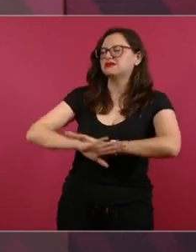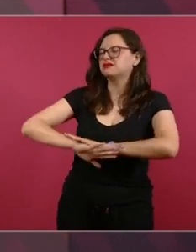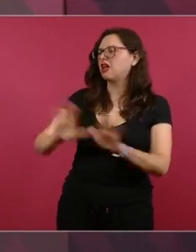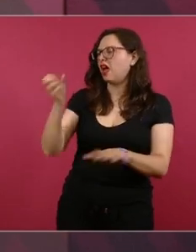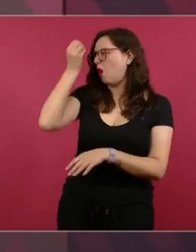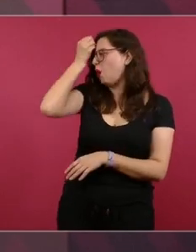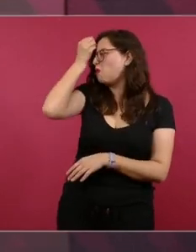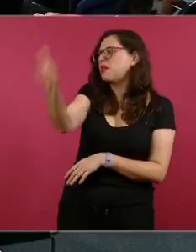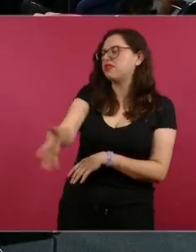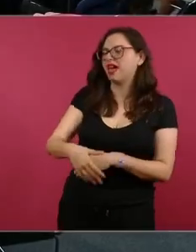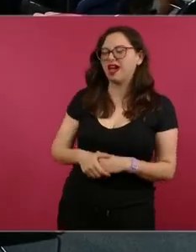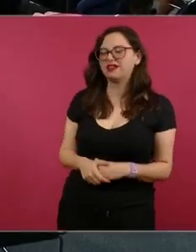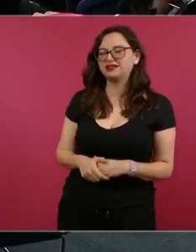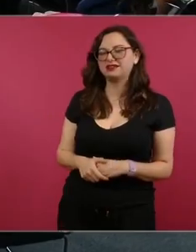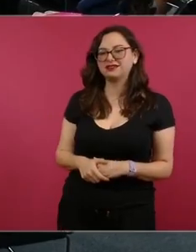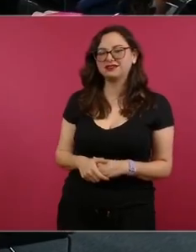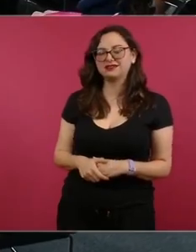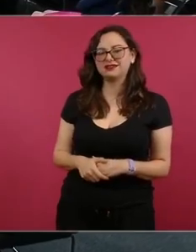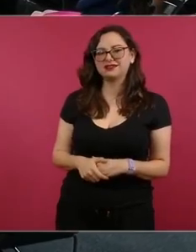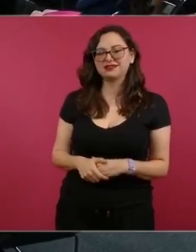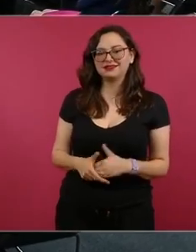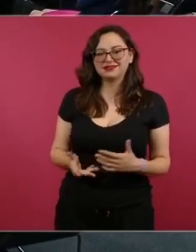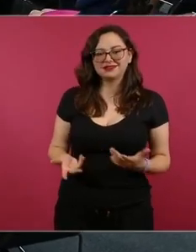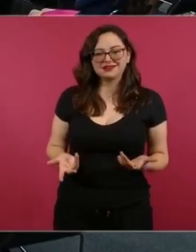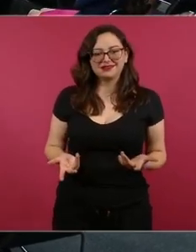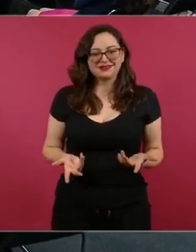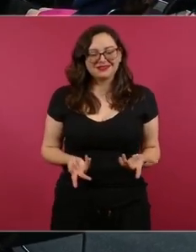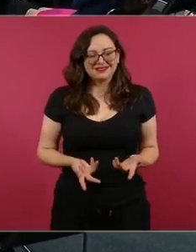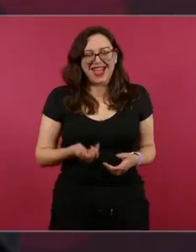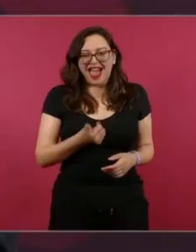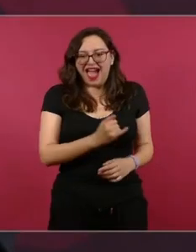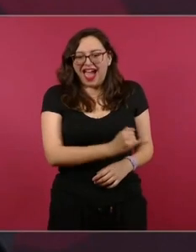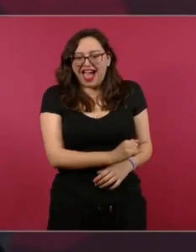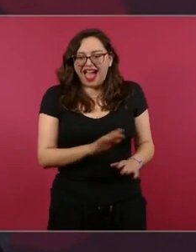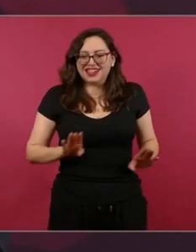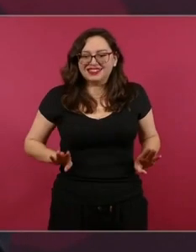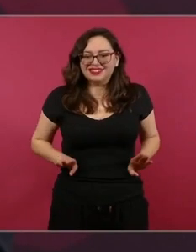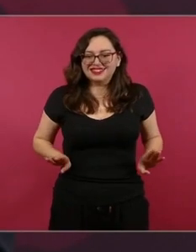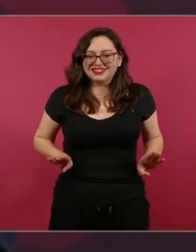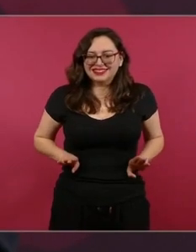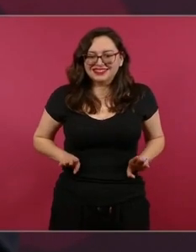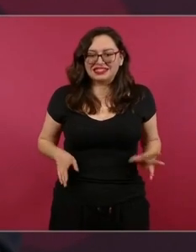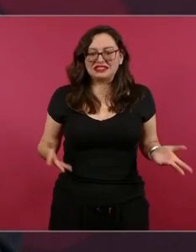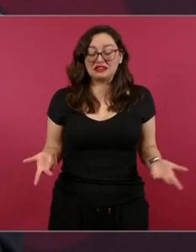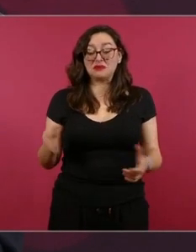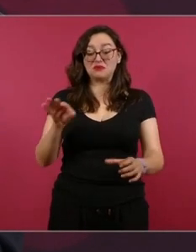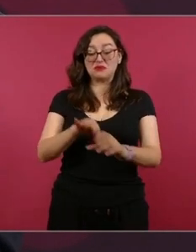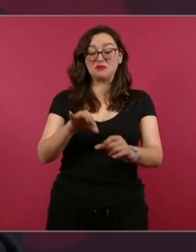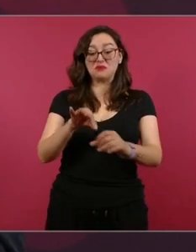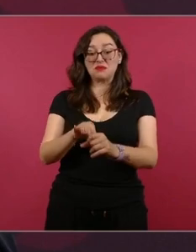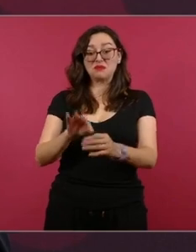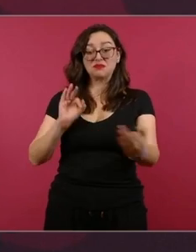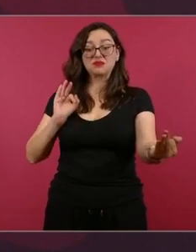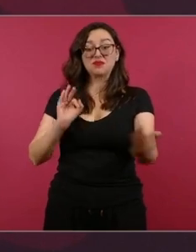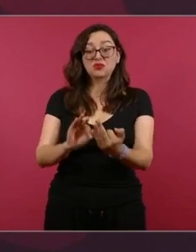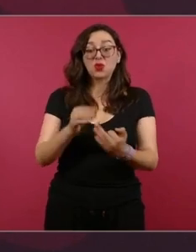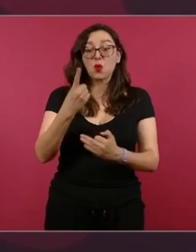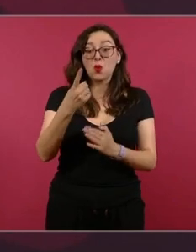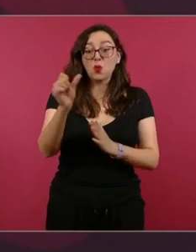una comida con Emilio y los principales directivos de Televisa, me sacan